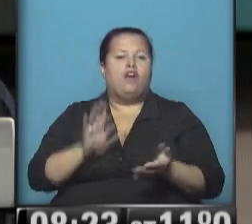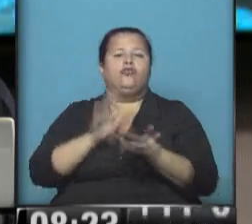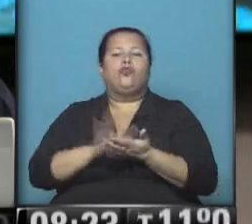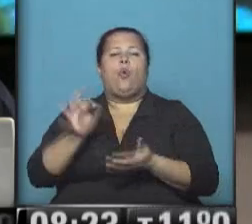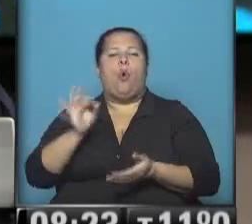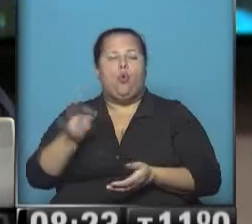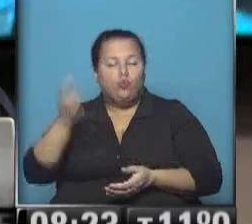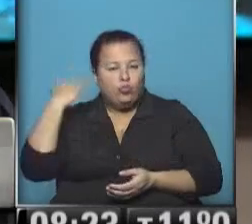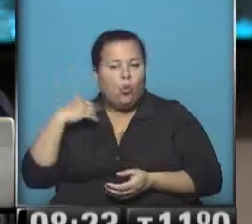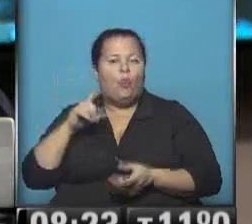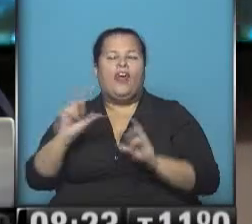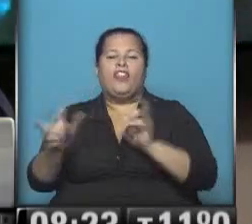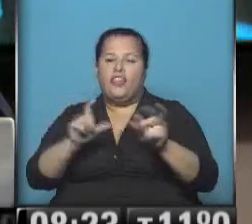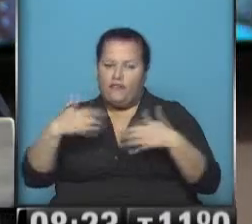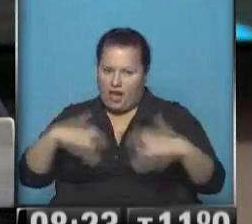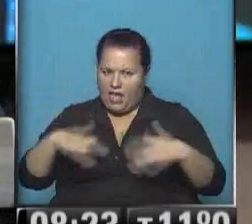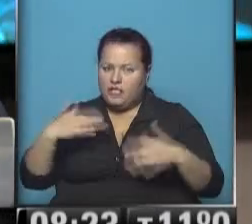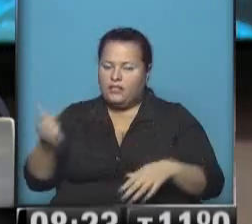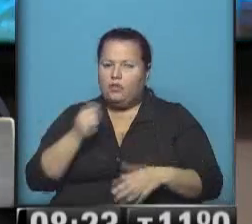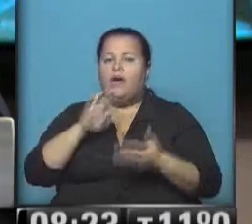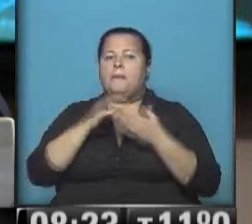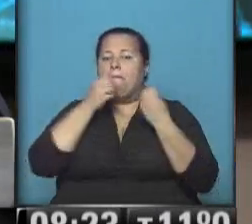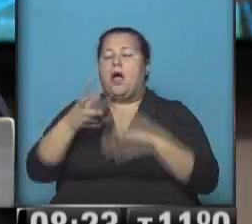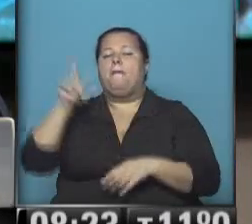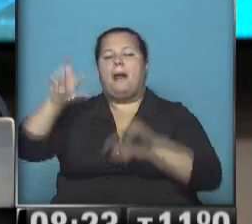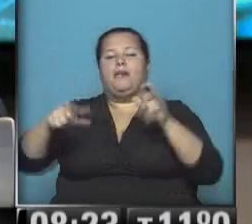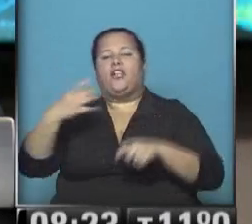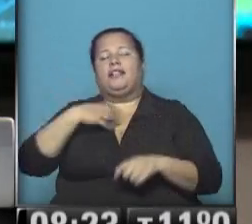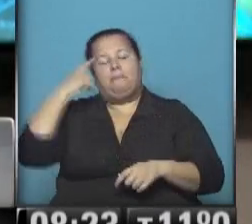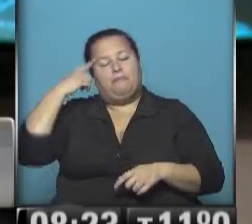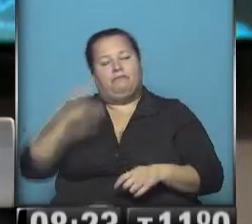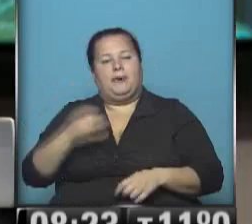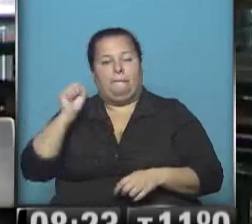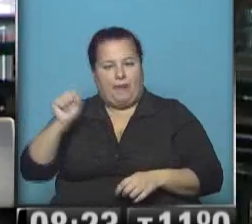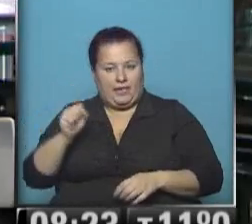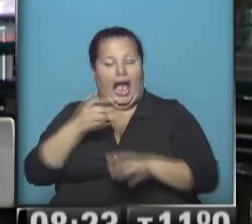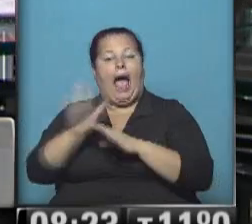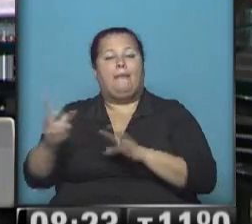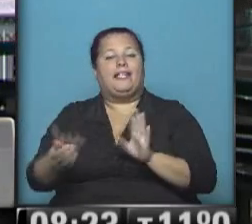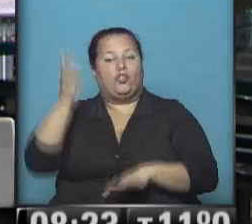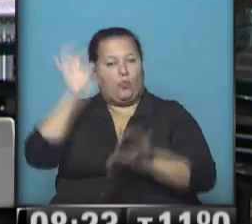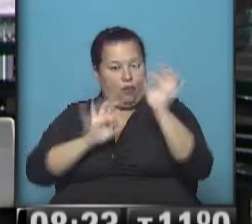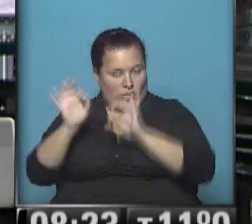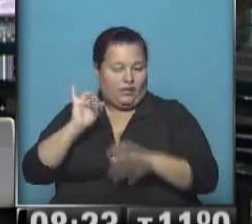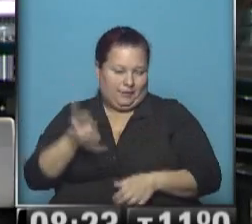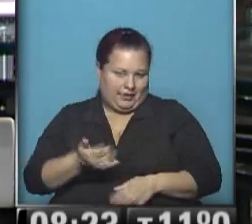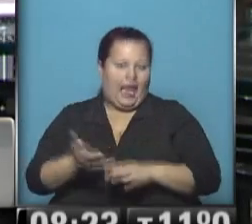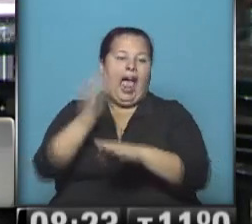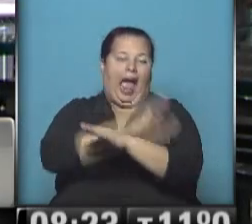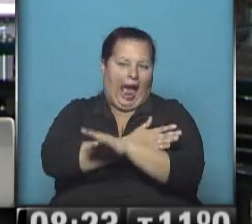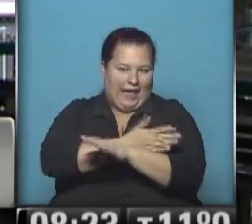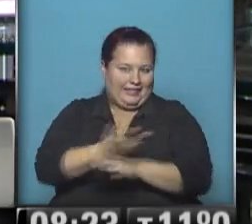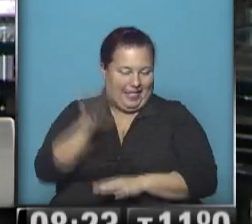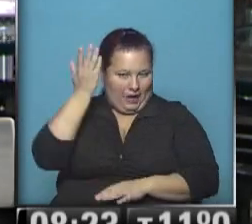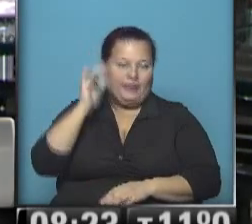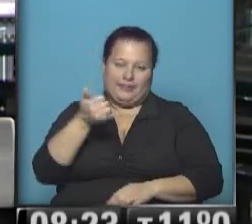octubre ha habido una diferencia muy sustancial a favor de aquellos que confiaron en peso antes inclusive de la subasta tasas anteriores